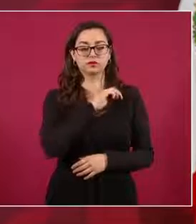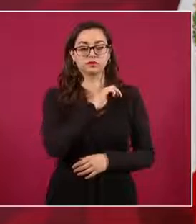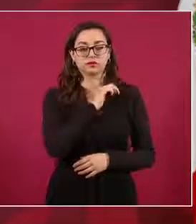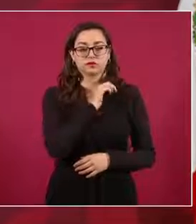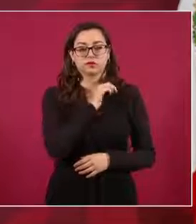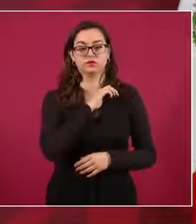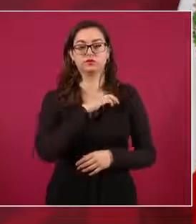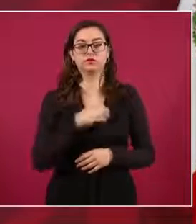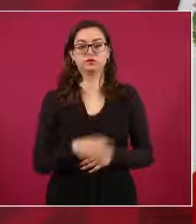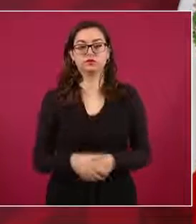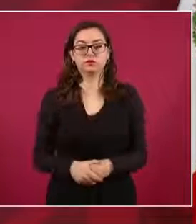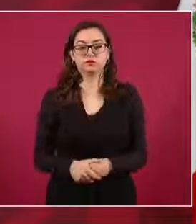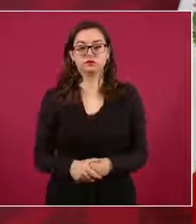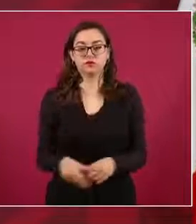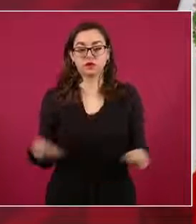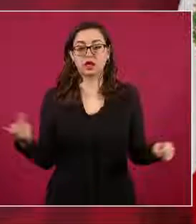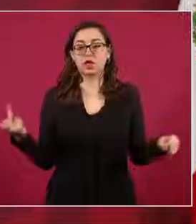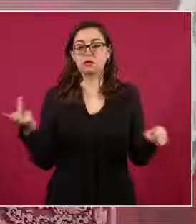Los